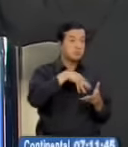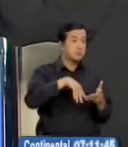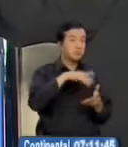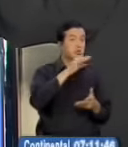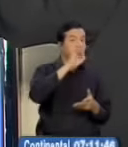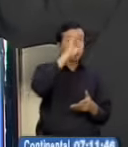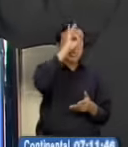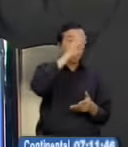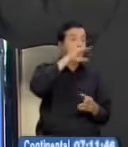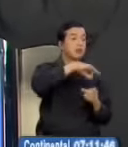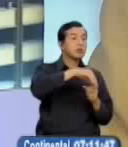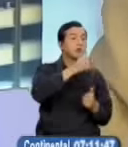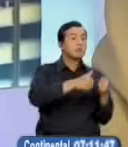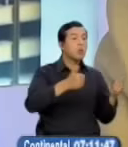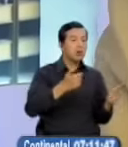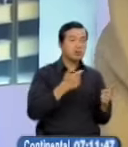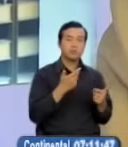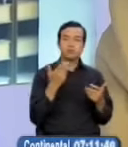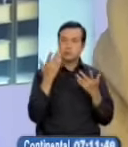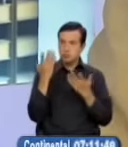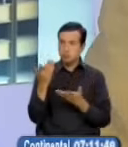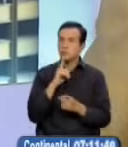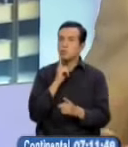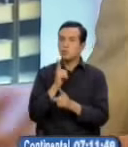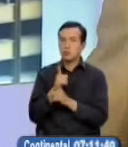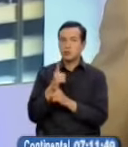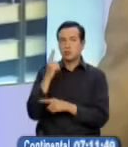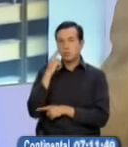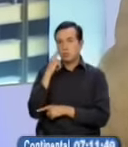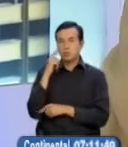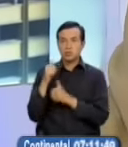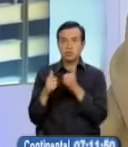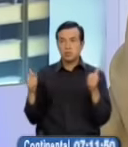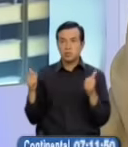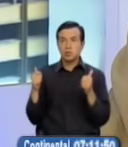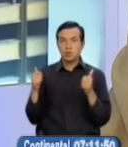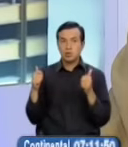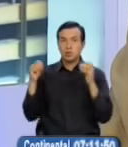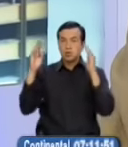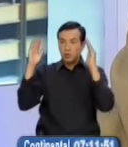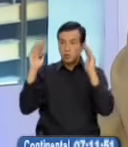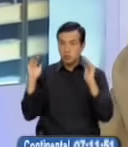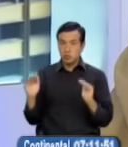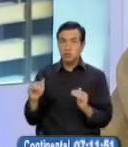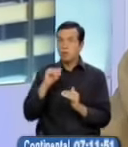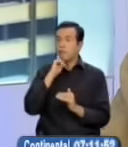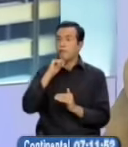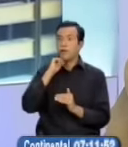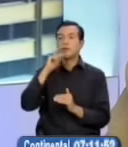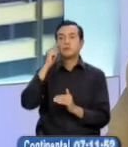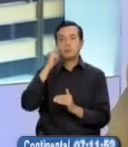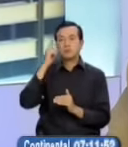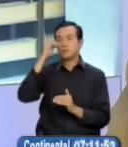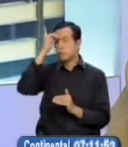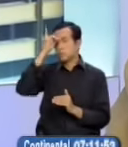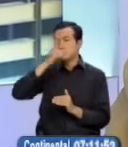Sí, justamente lo que quería decir, esta es la opción de los definidos, no de los que no han tomado la decisión.